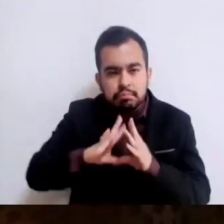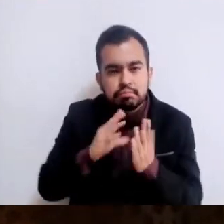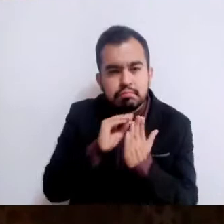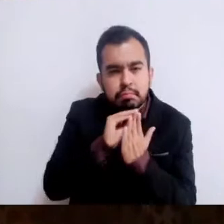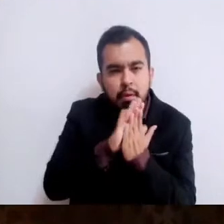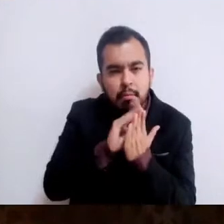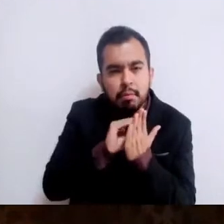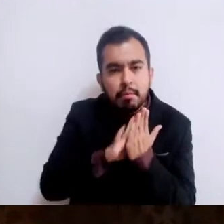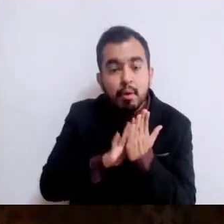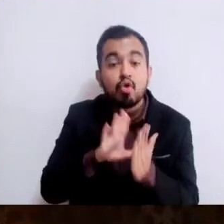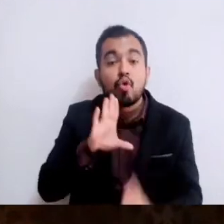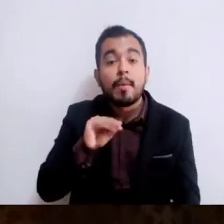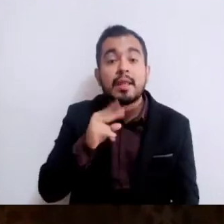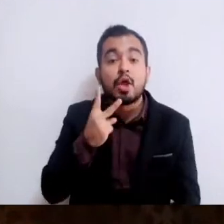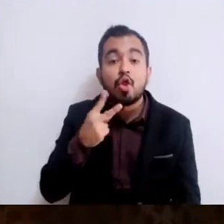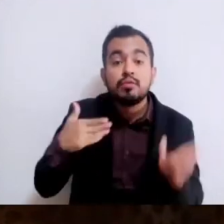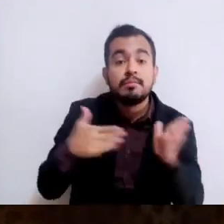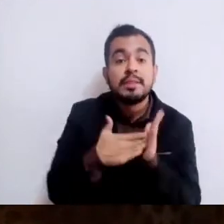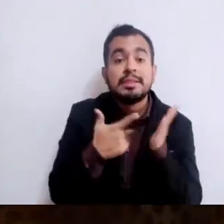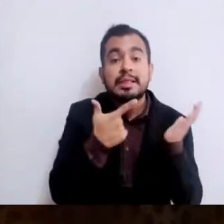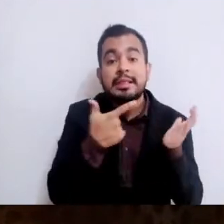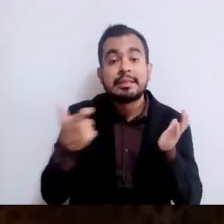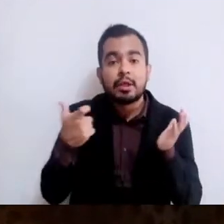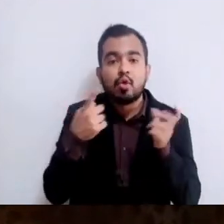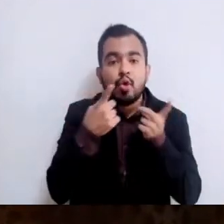92,799 divorcios, de los cuales